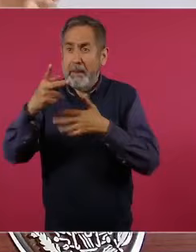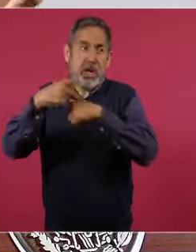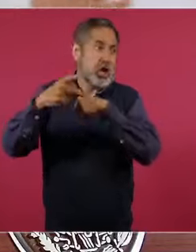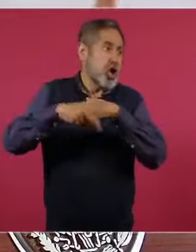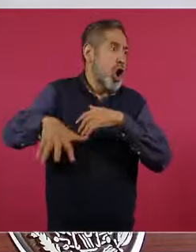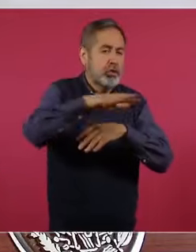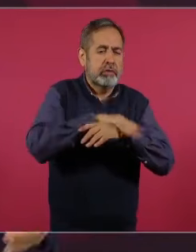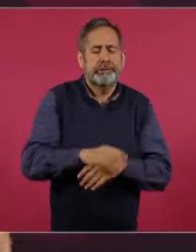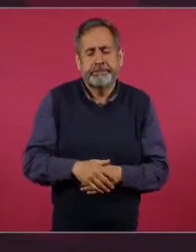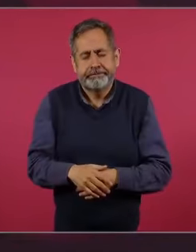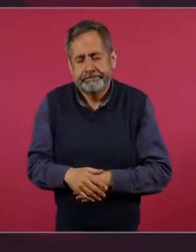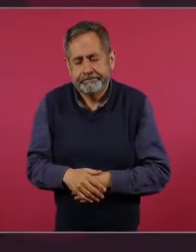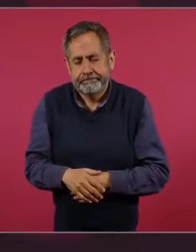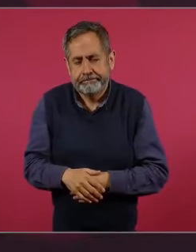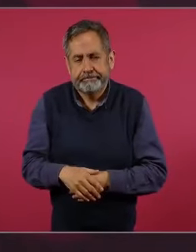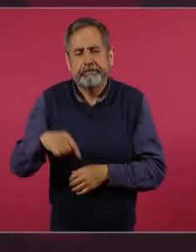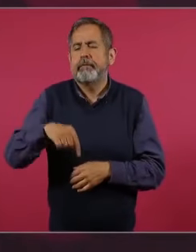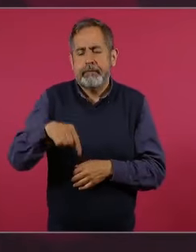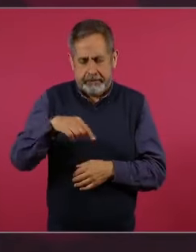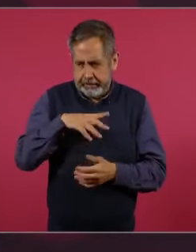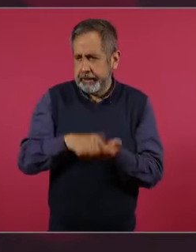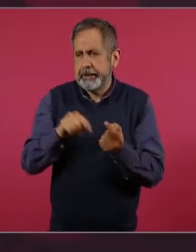porque aquí ha sucedido,